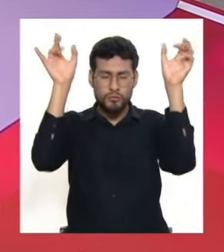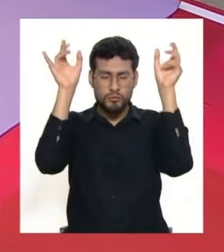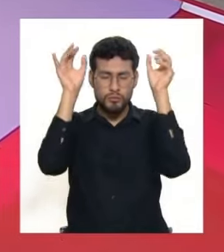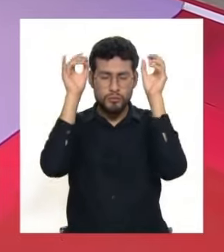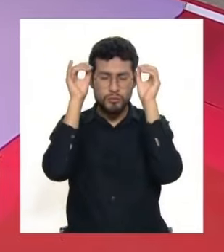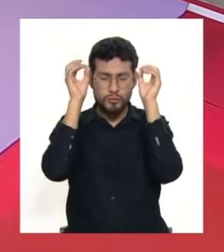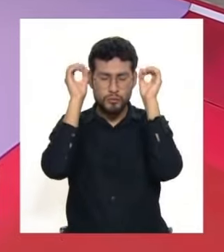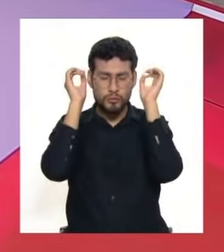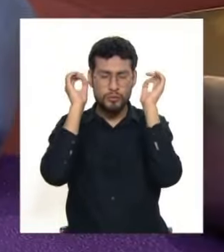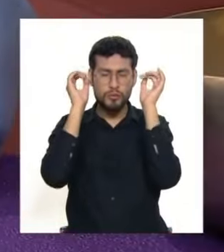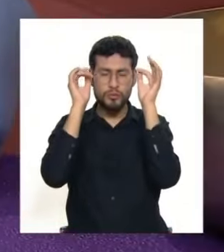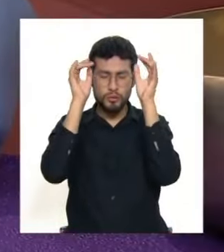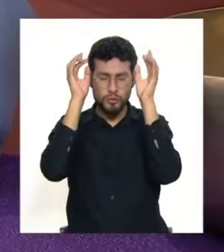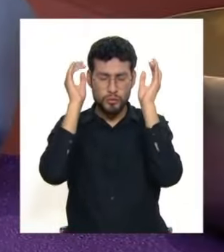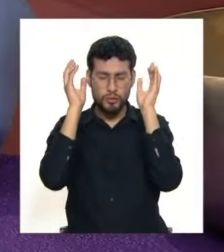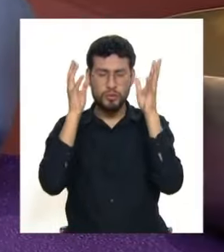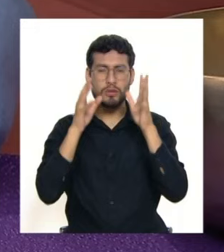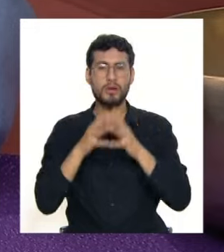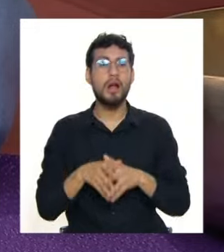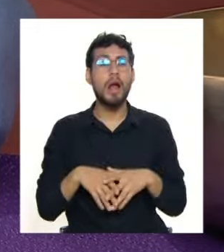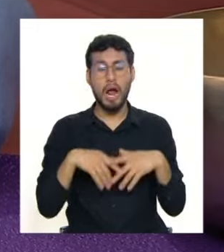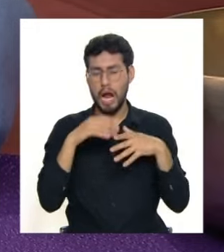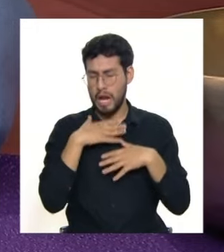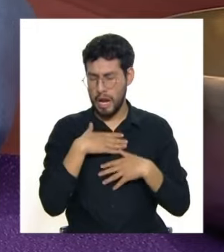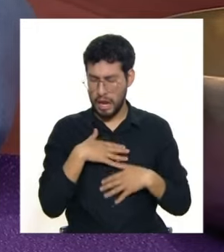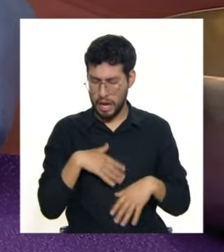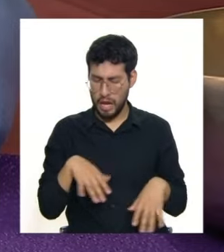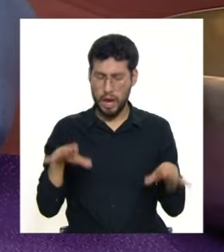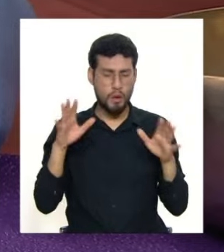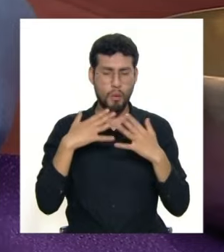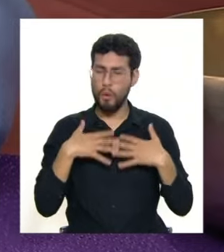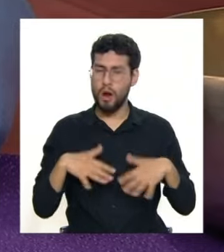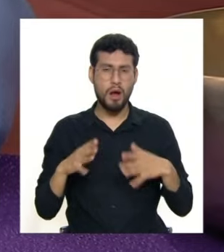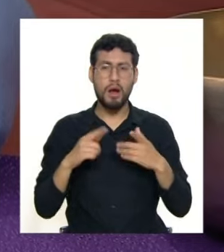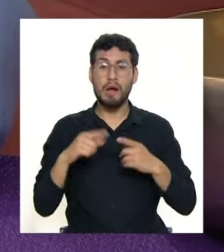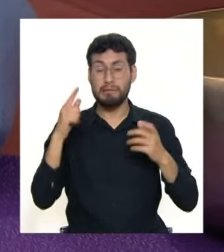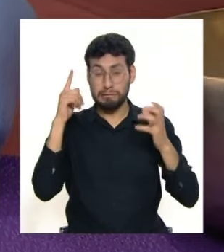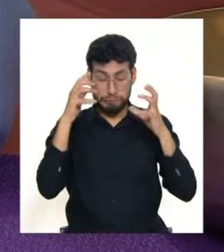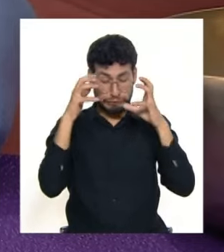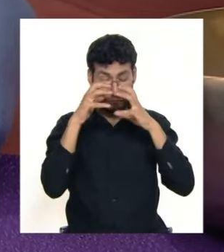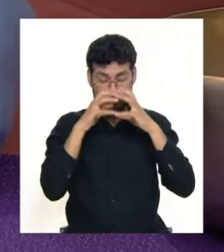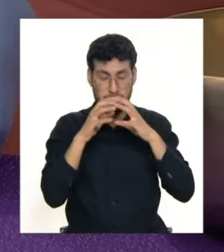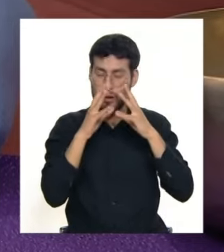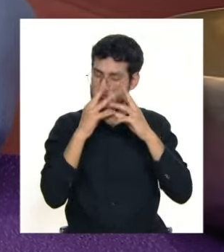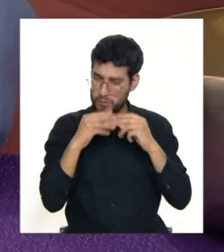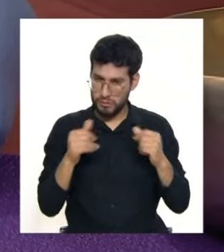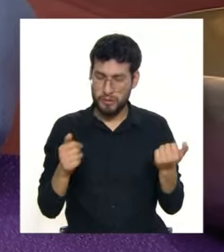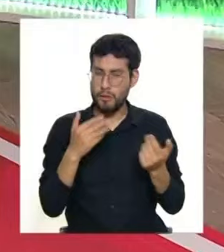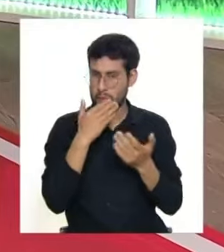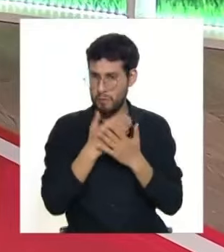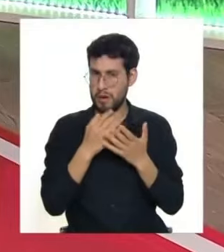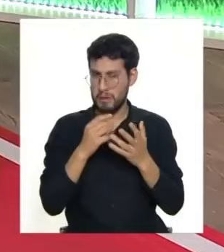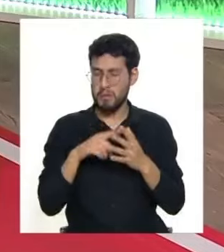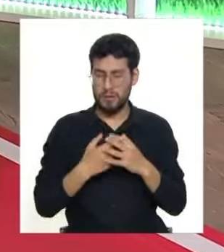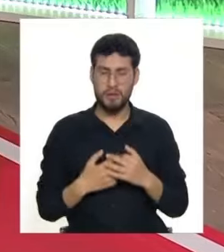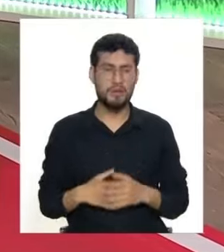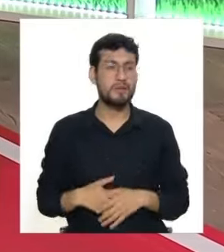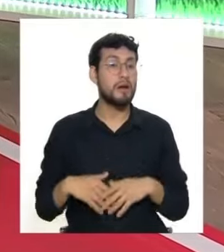es en una frecuencia que va a relajar y soltar cualquier tipo de estrés o tensión, y eso ya está bien para empezar,